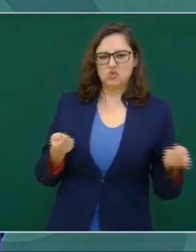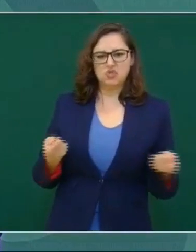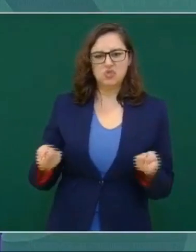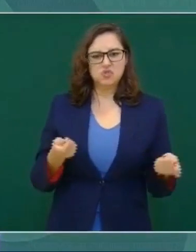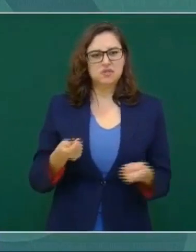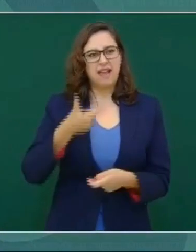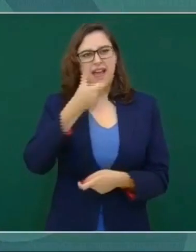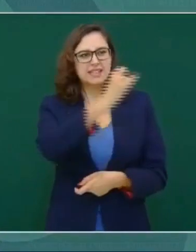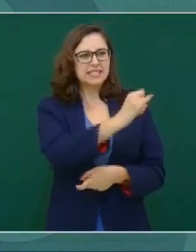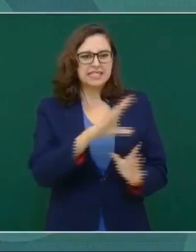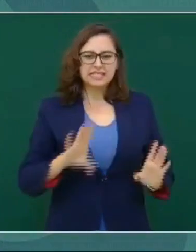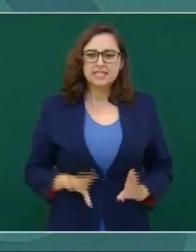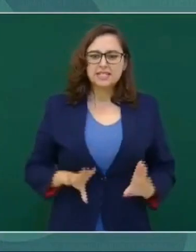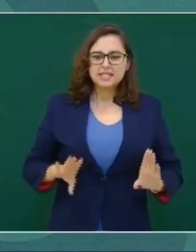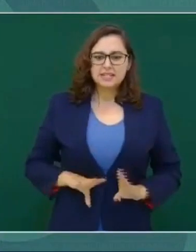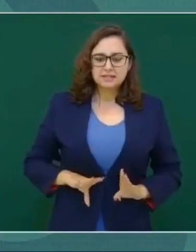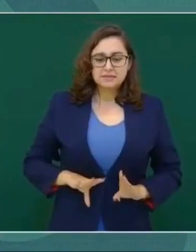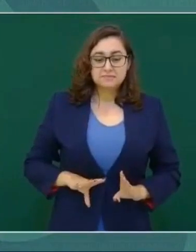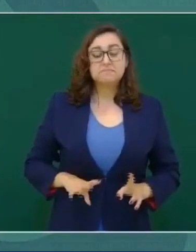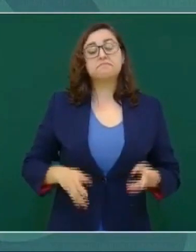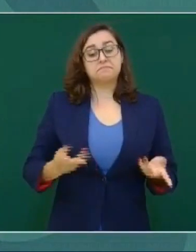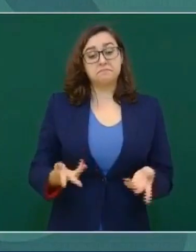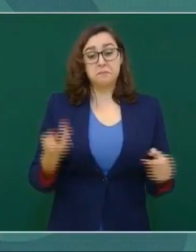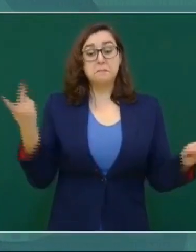y eso los